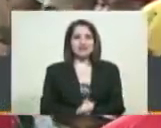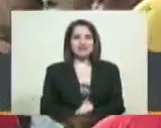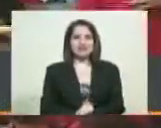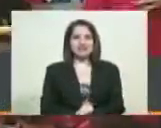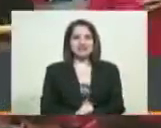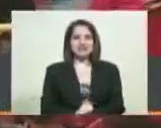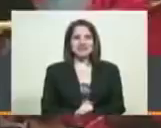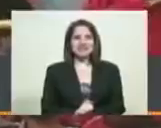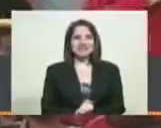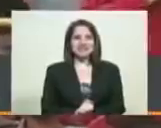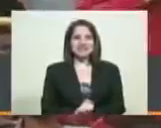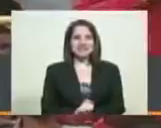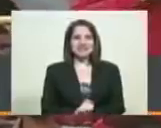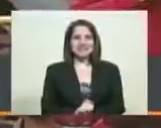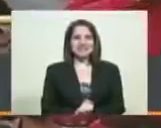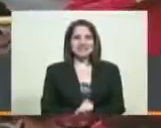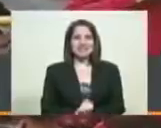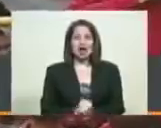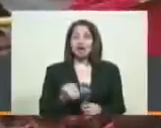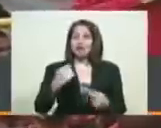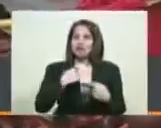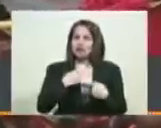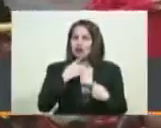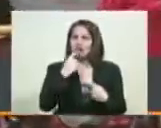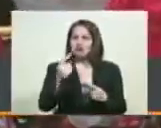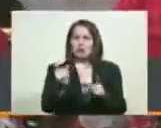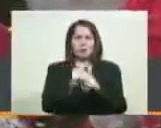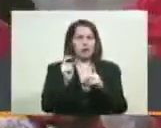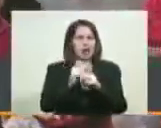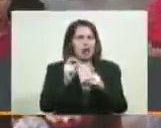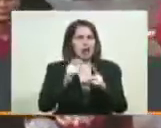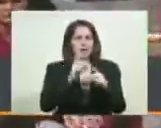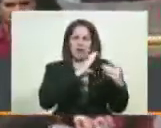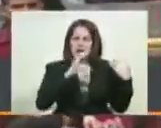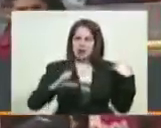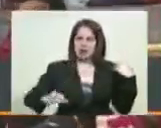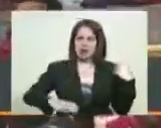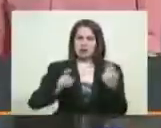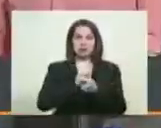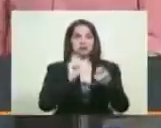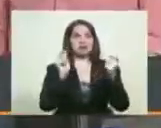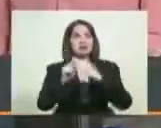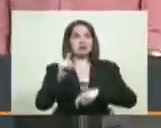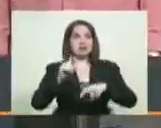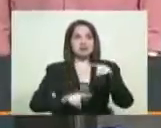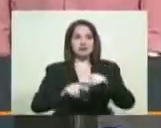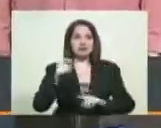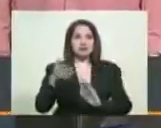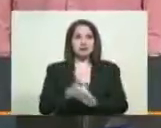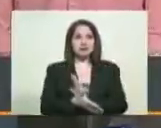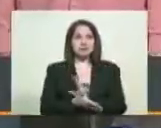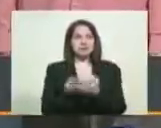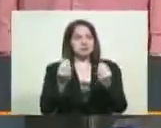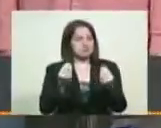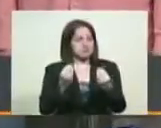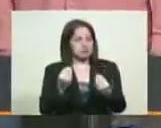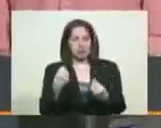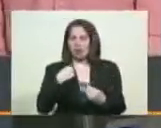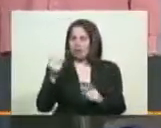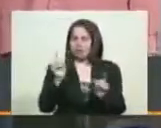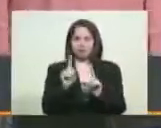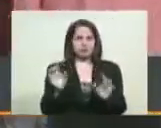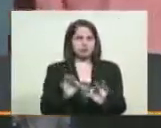Yo no soy el que toma la palabra de Cristo para enriquecerse o hacer demagogia y mentir. No lo soy.